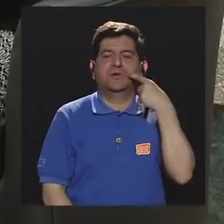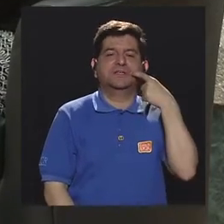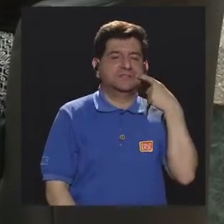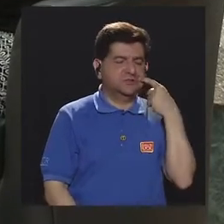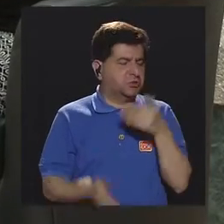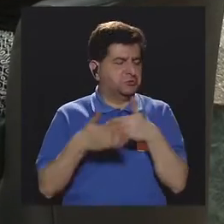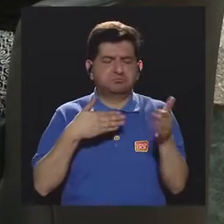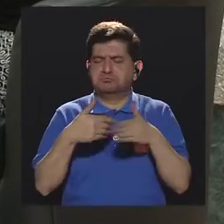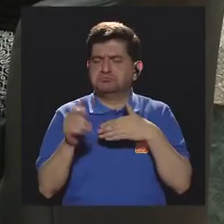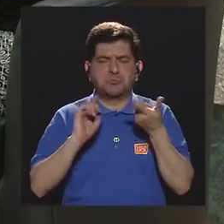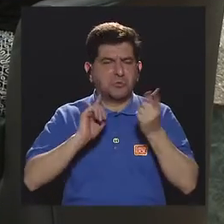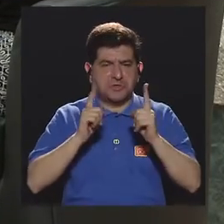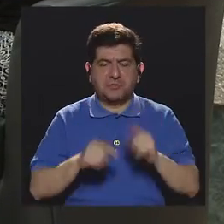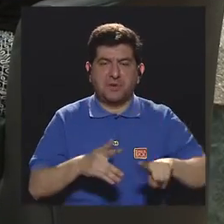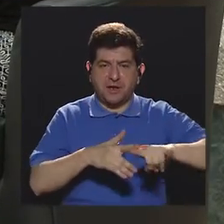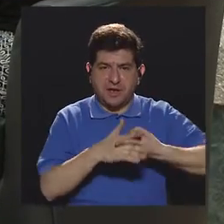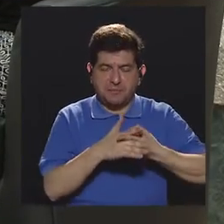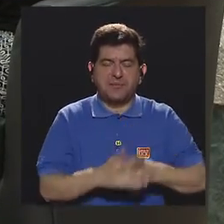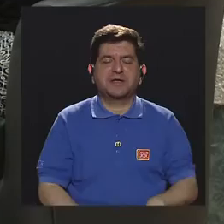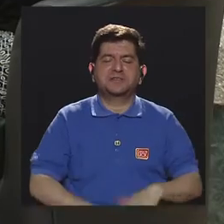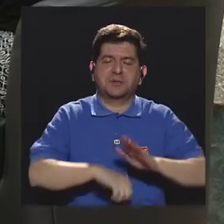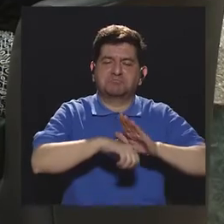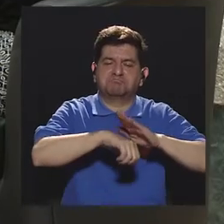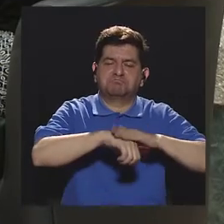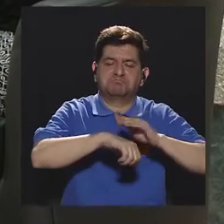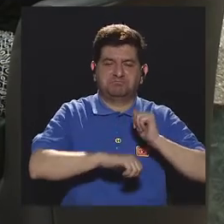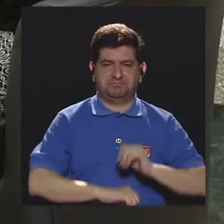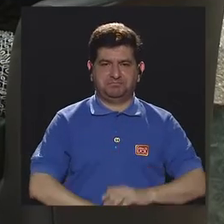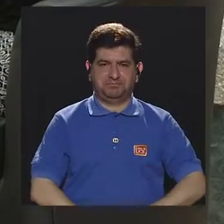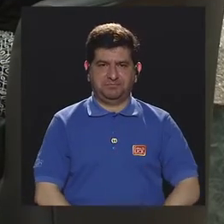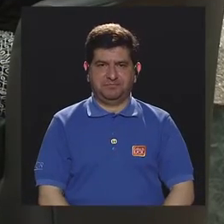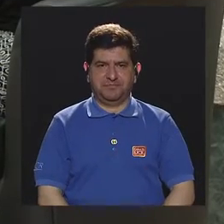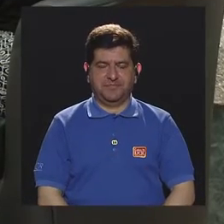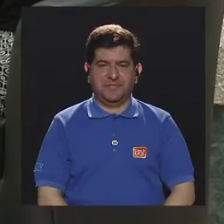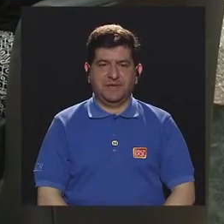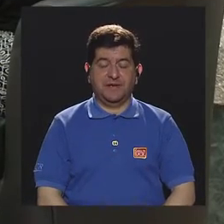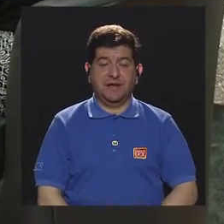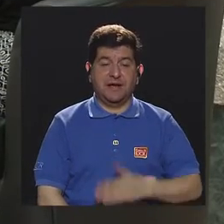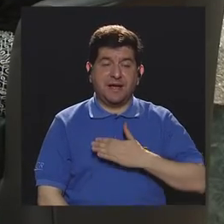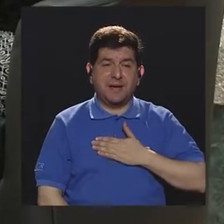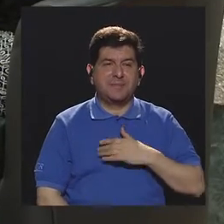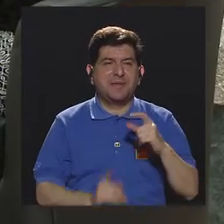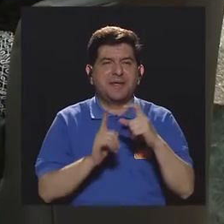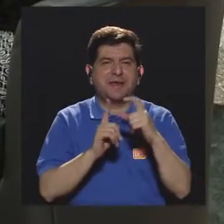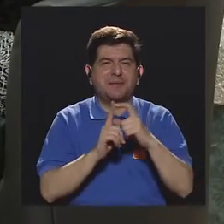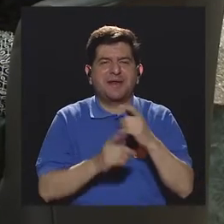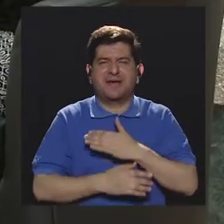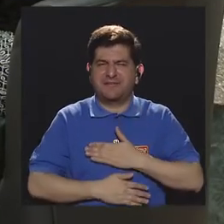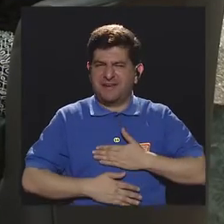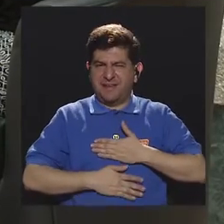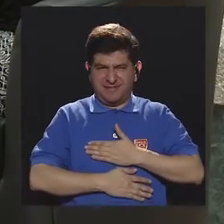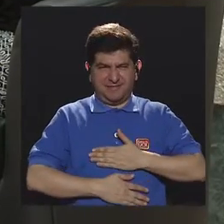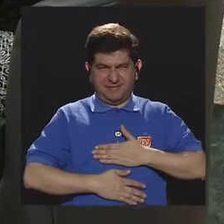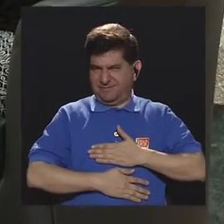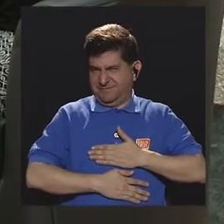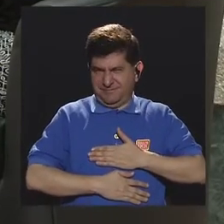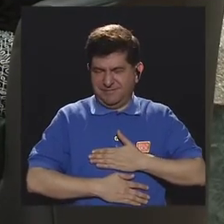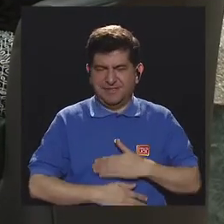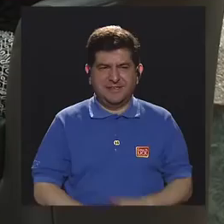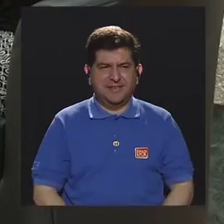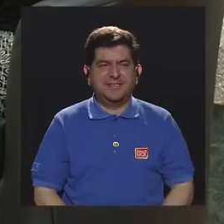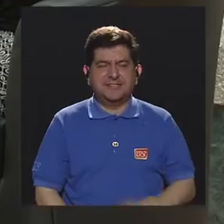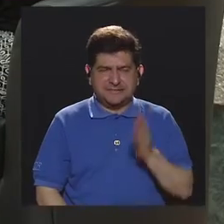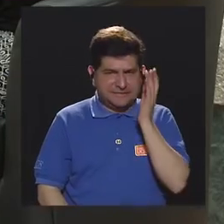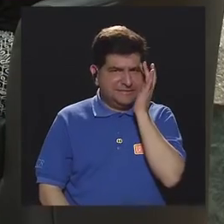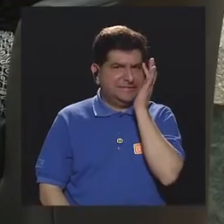adicción, cualquiera, empieza con tolerancia. Por eso a mí la palabra recreativa